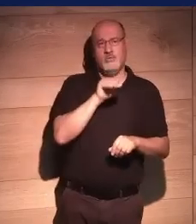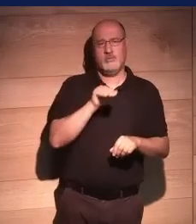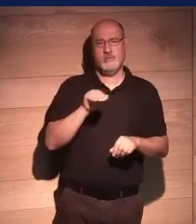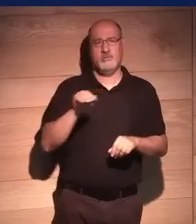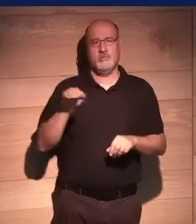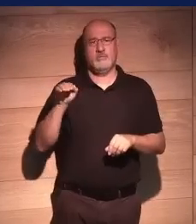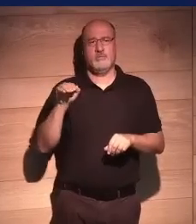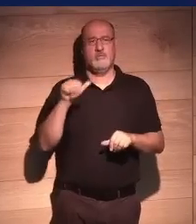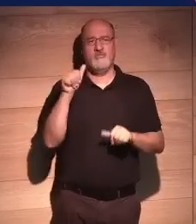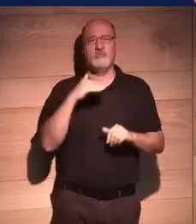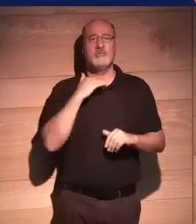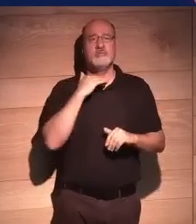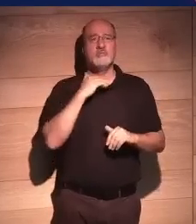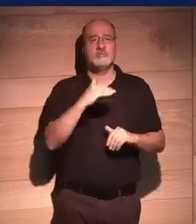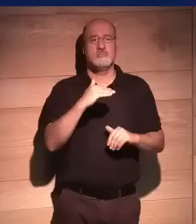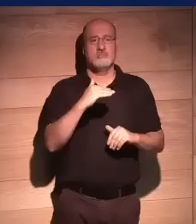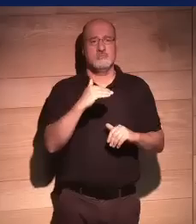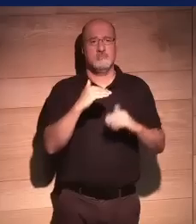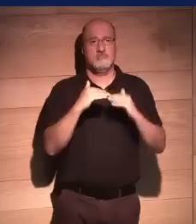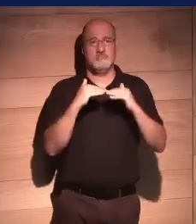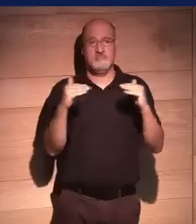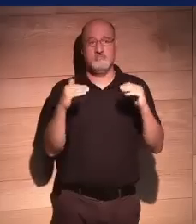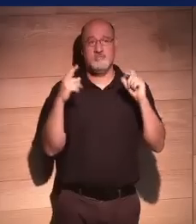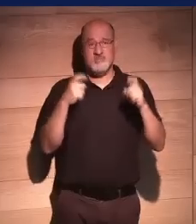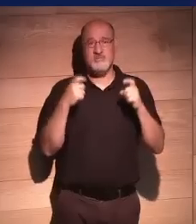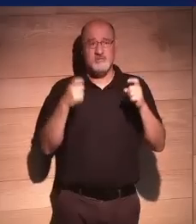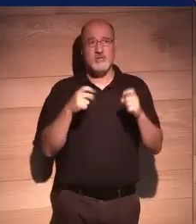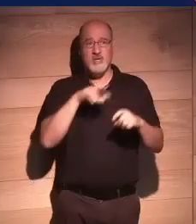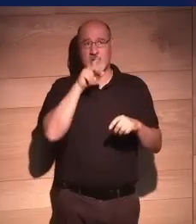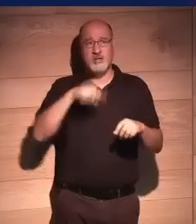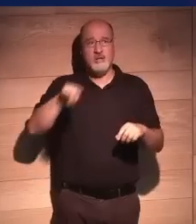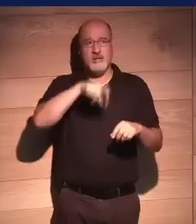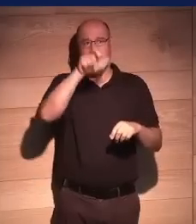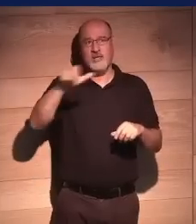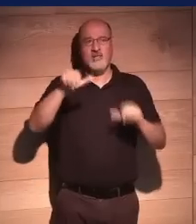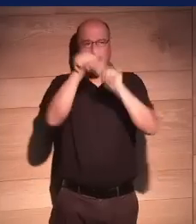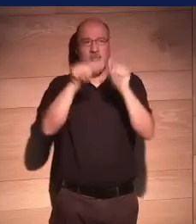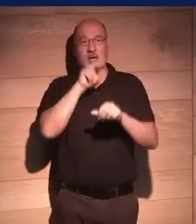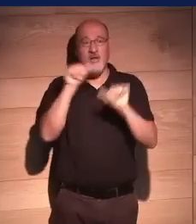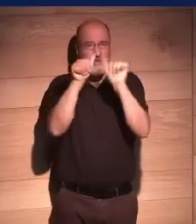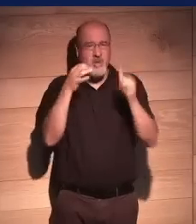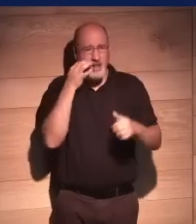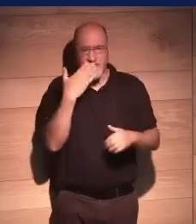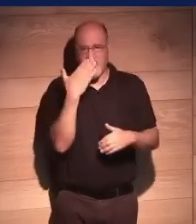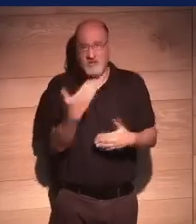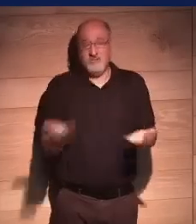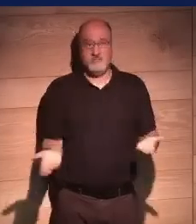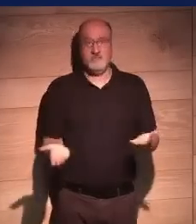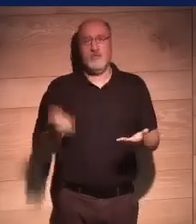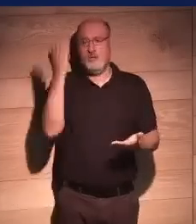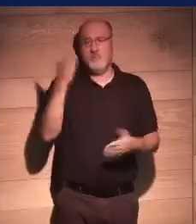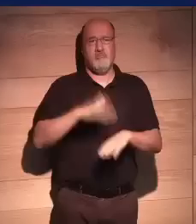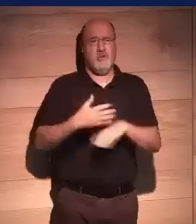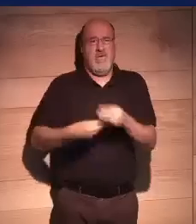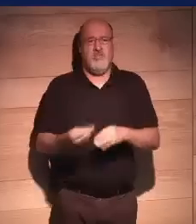algo así, menos articulado. Yo siempre defiendo, pero es que en la vida la gente habla así, realmente. Habla contigo, oye, ¿por